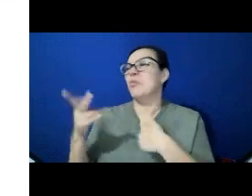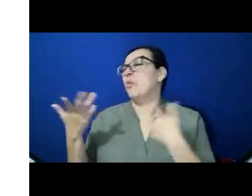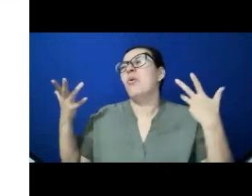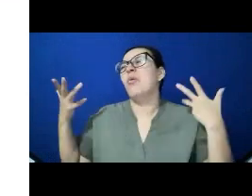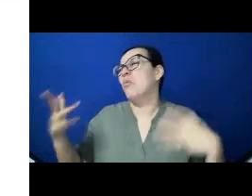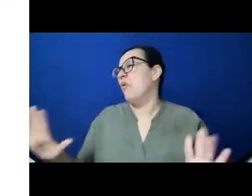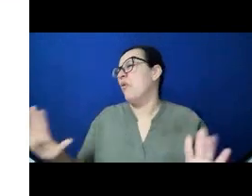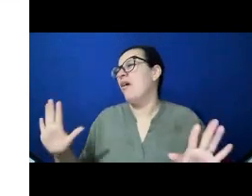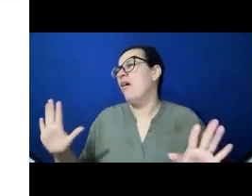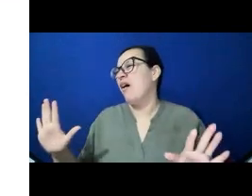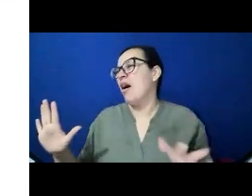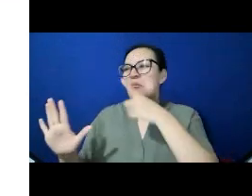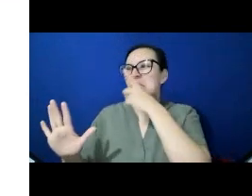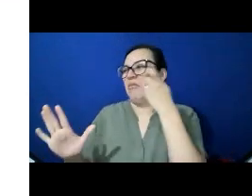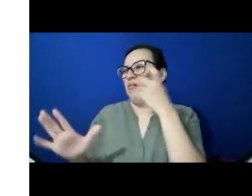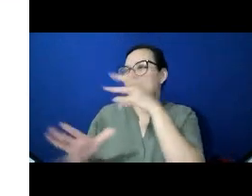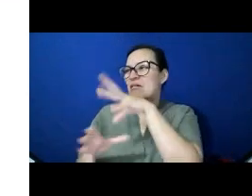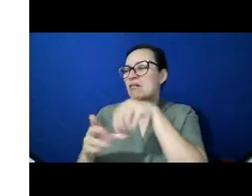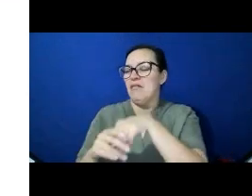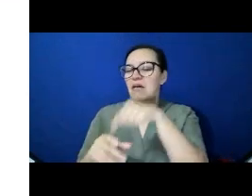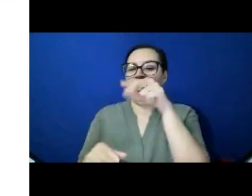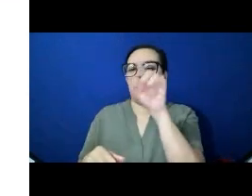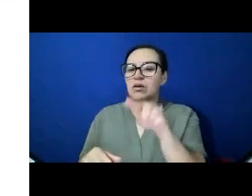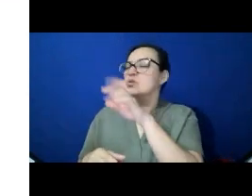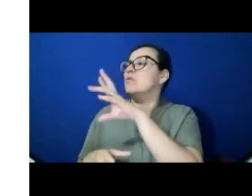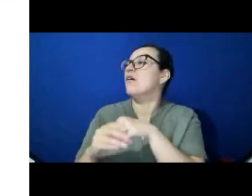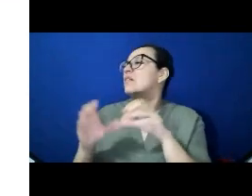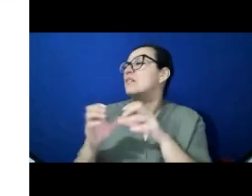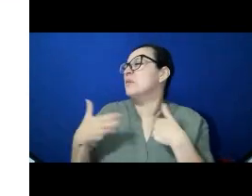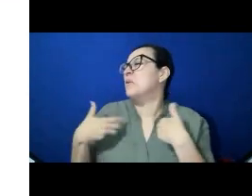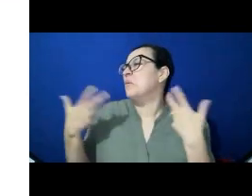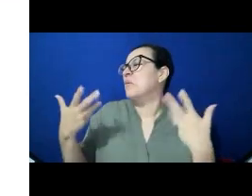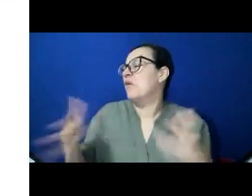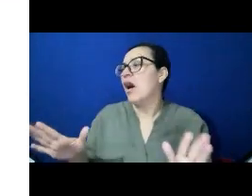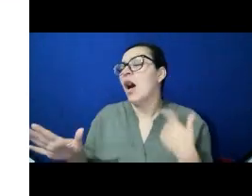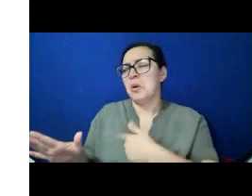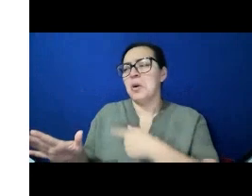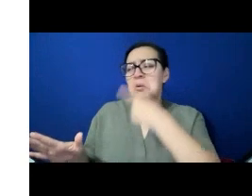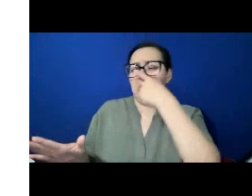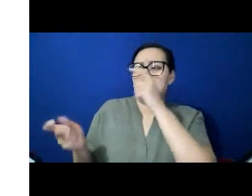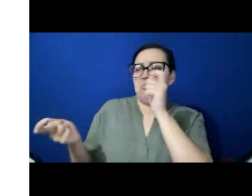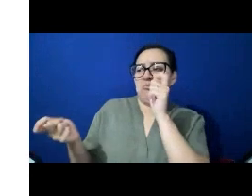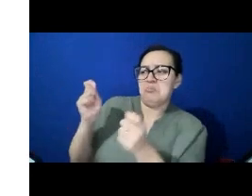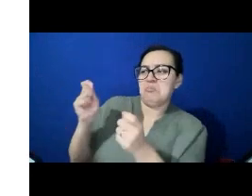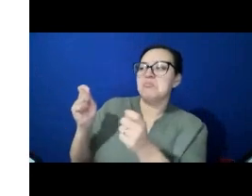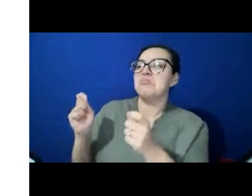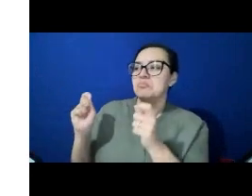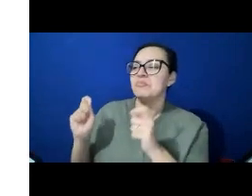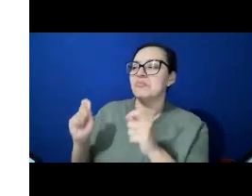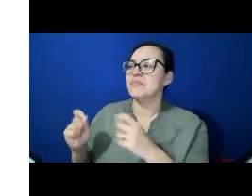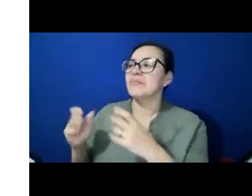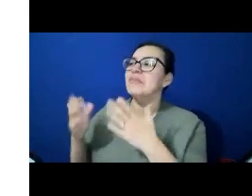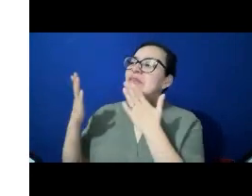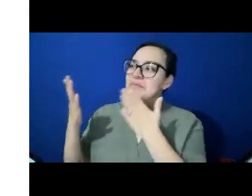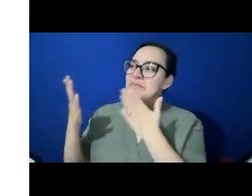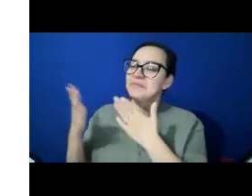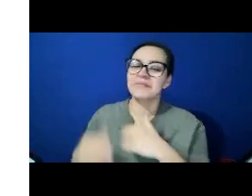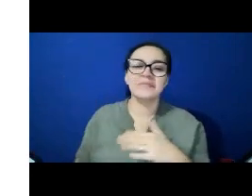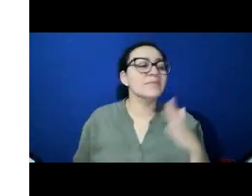la adopción del módulo y el uso del módulo, entonces estamos abiertos a hacer ajustes. Bien, gracias.